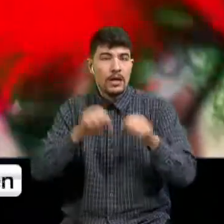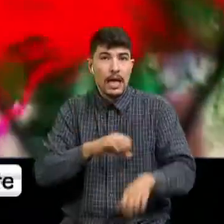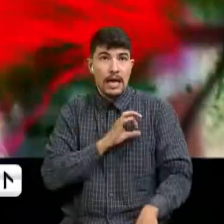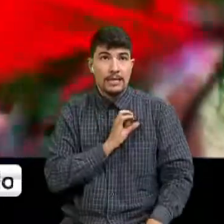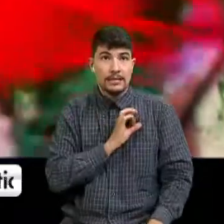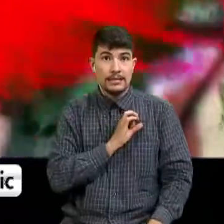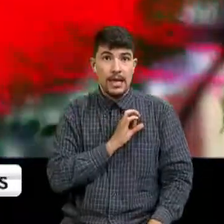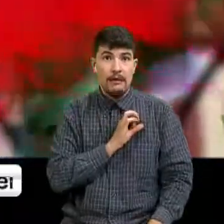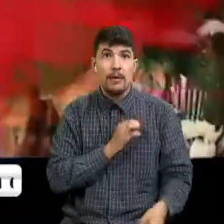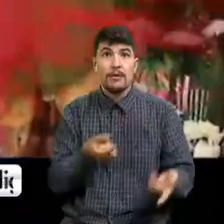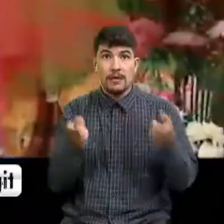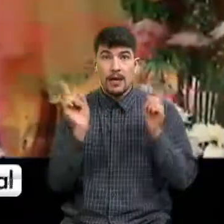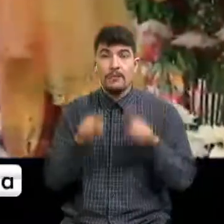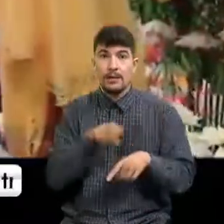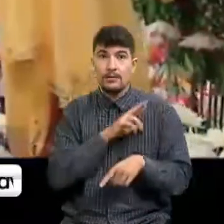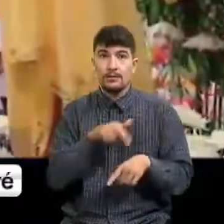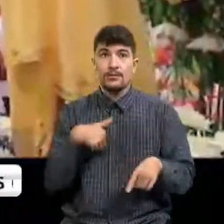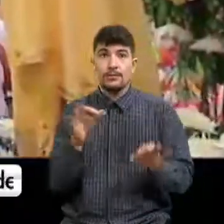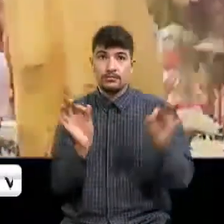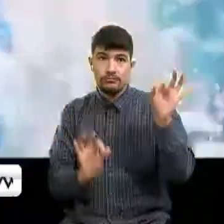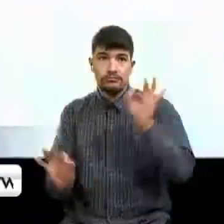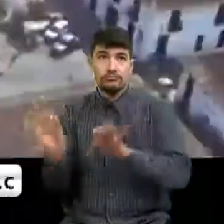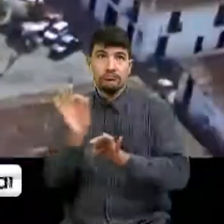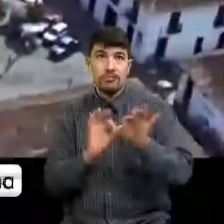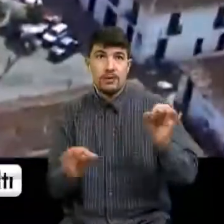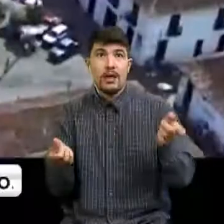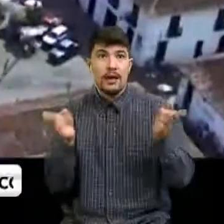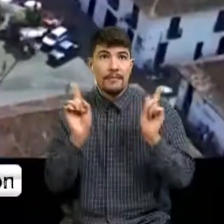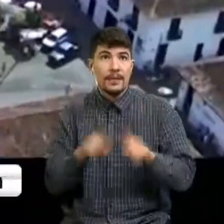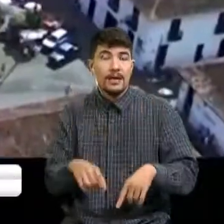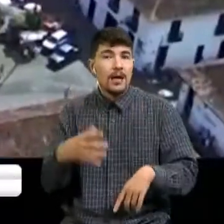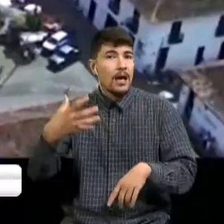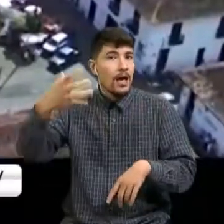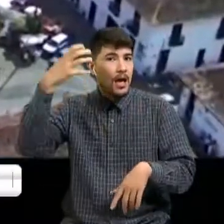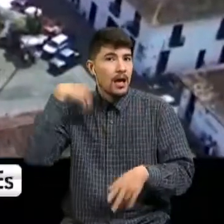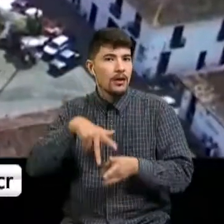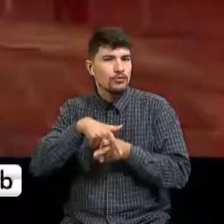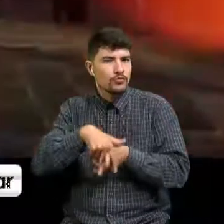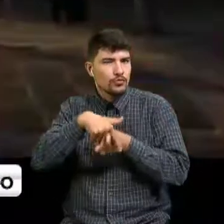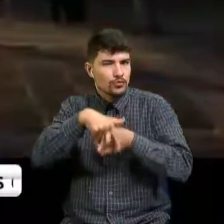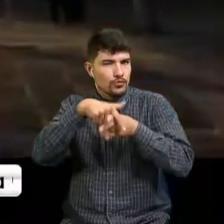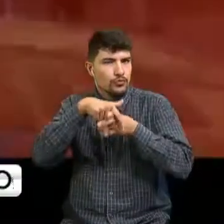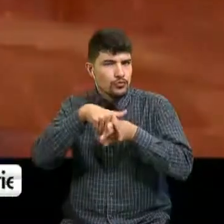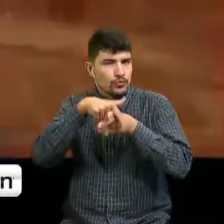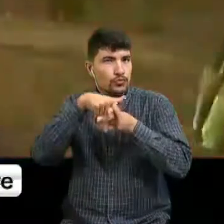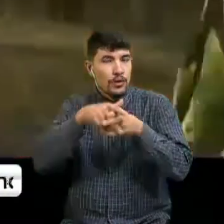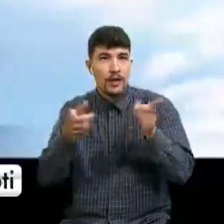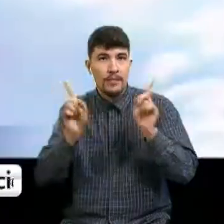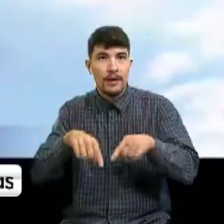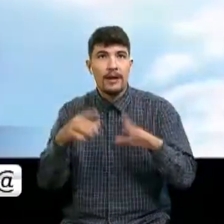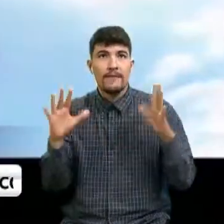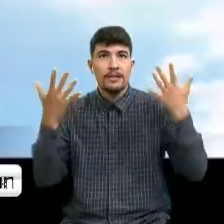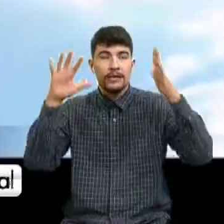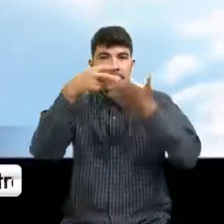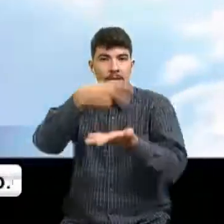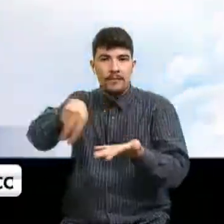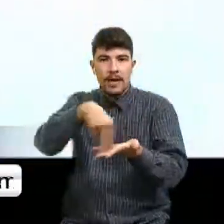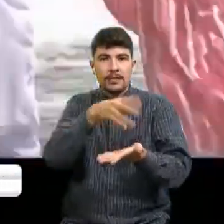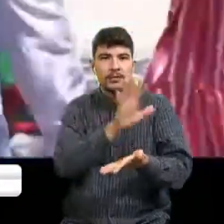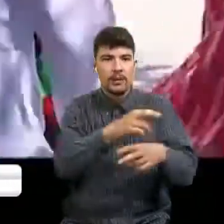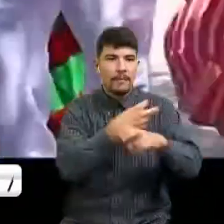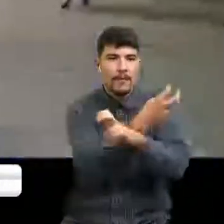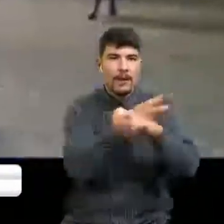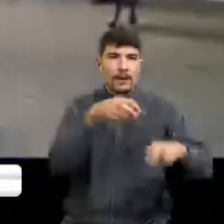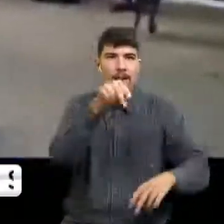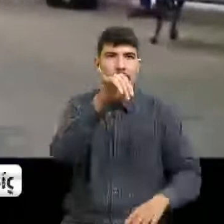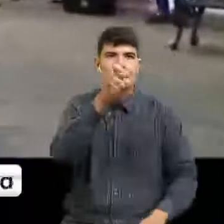pues también estamos ya preparados, tendremos nuestra tradicional cabalgata, un festival de danzas en el Parque de las Nieves, vamos